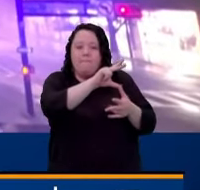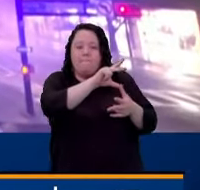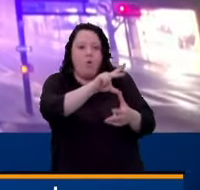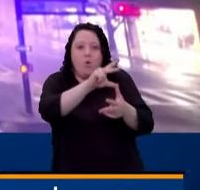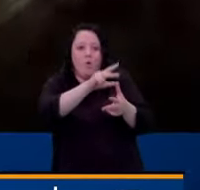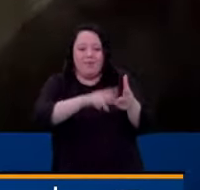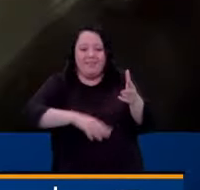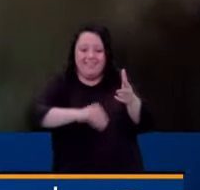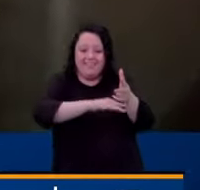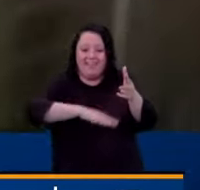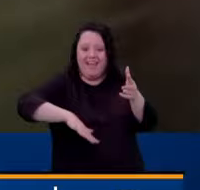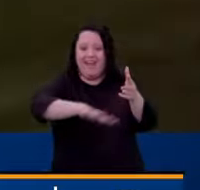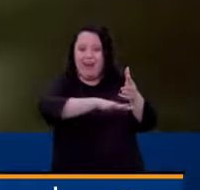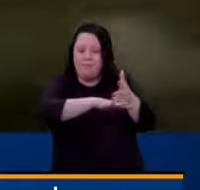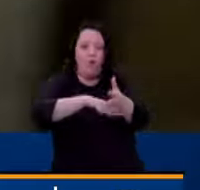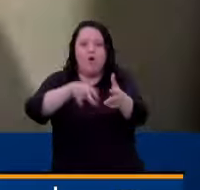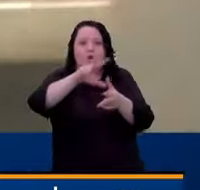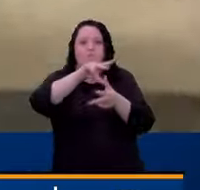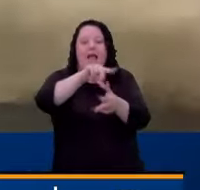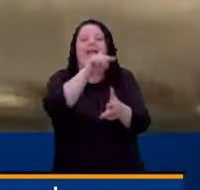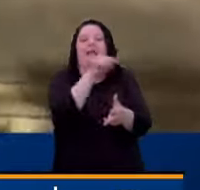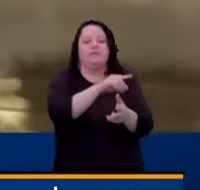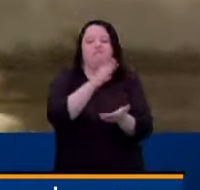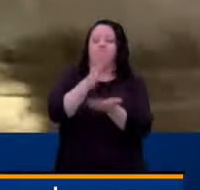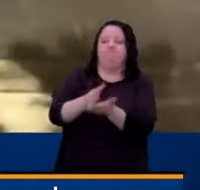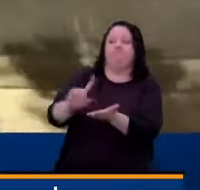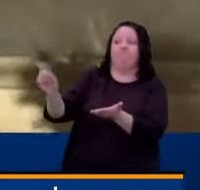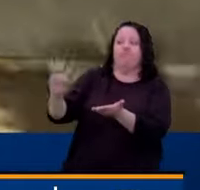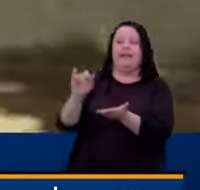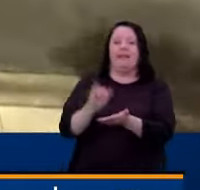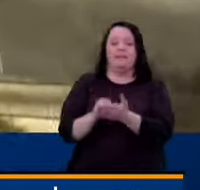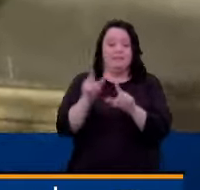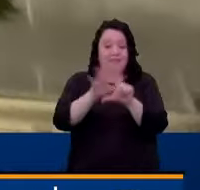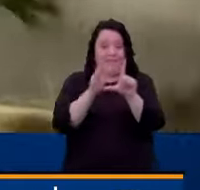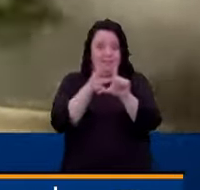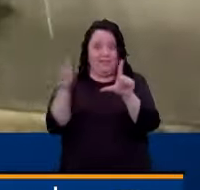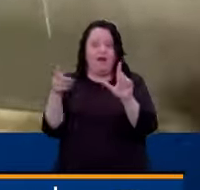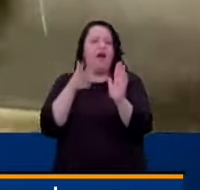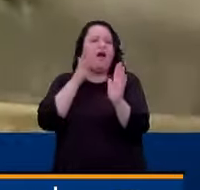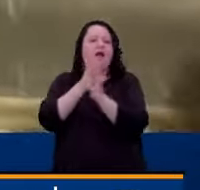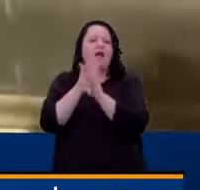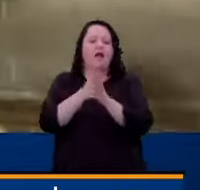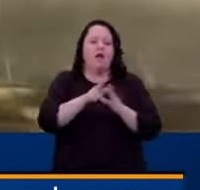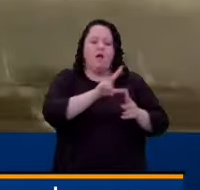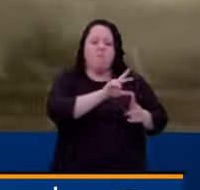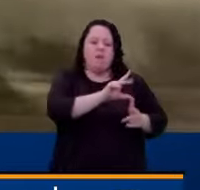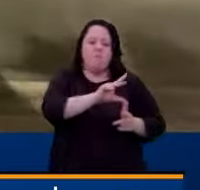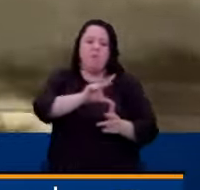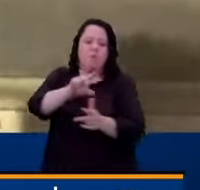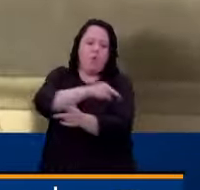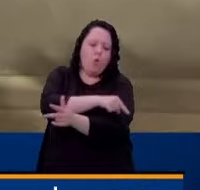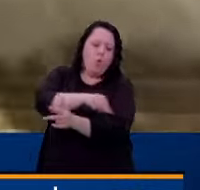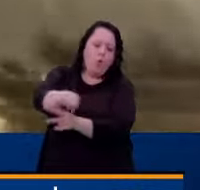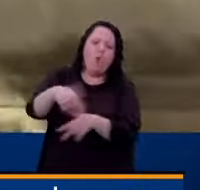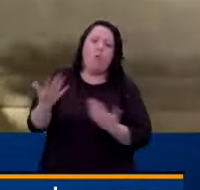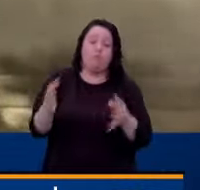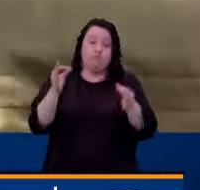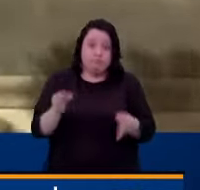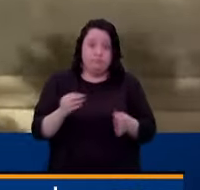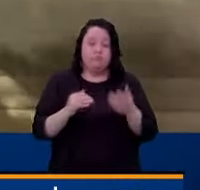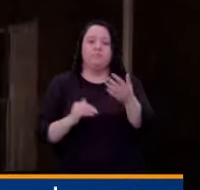tierra. En el siguiente informe les mostramos cómo fue esta trayectoria del huracán Milton como categoría 3.